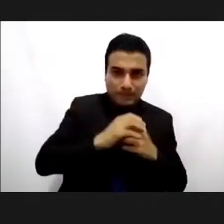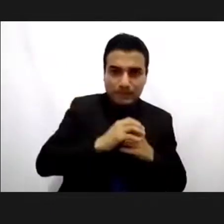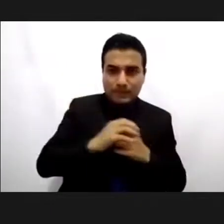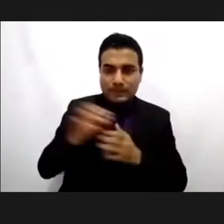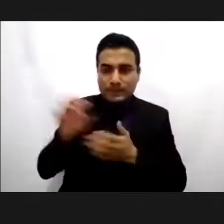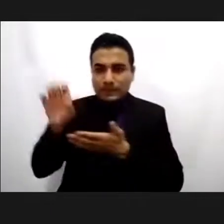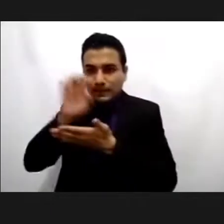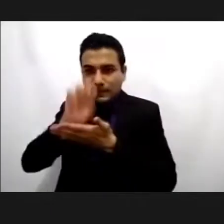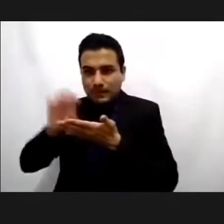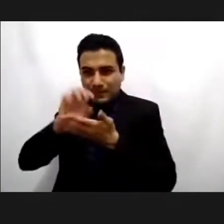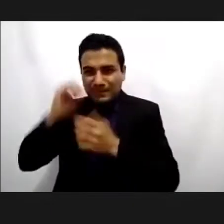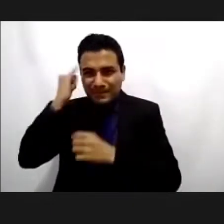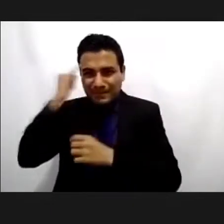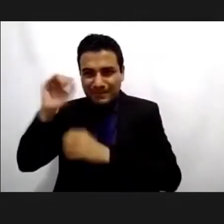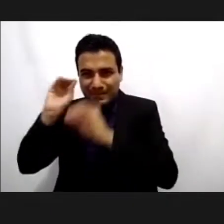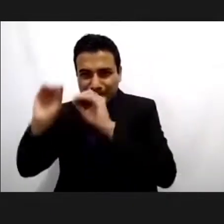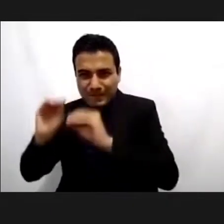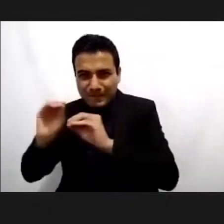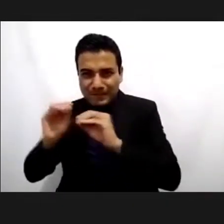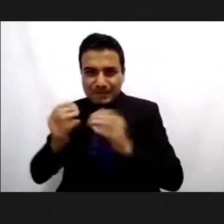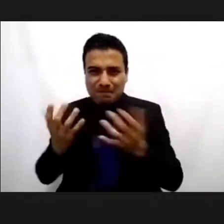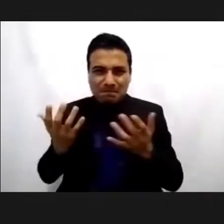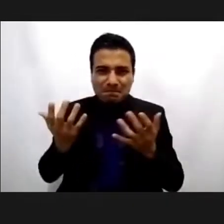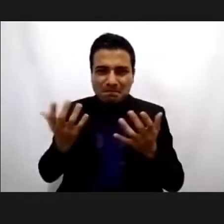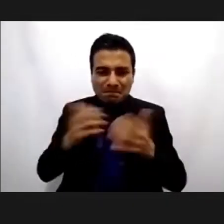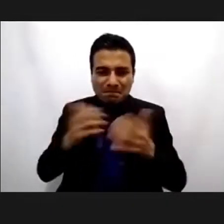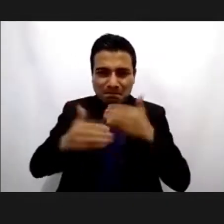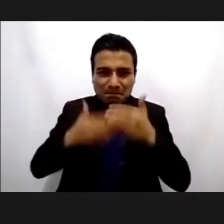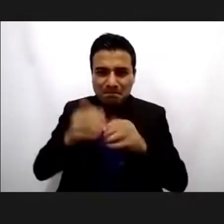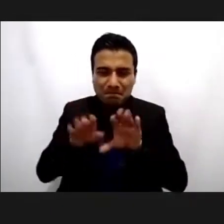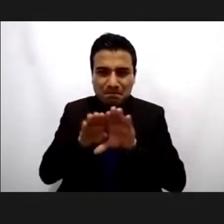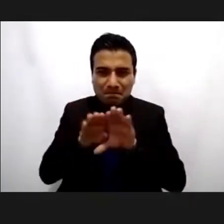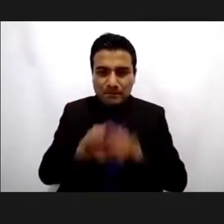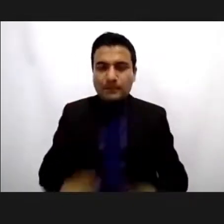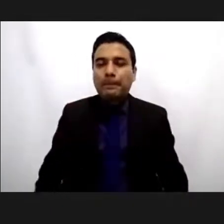ese proceso de poner en escena?